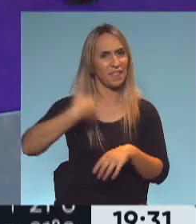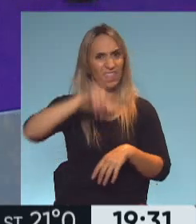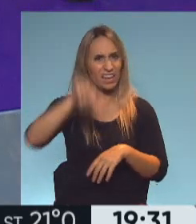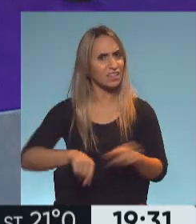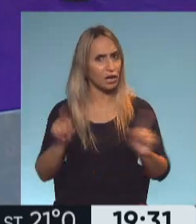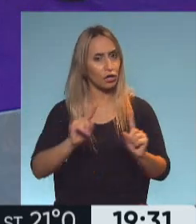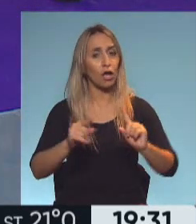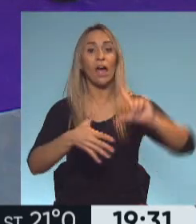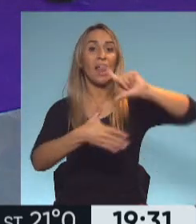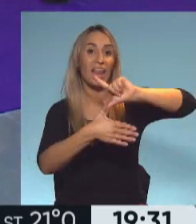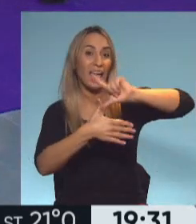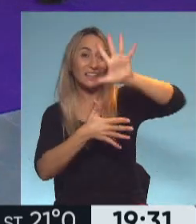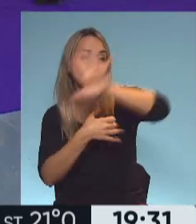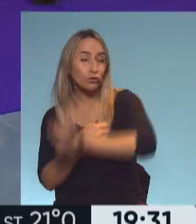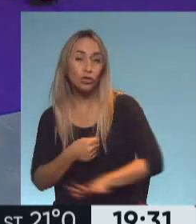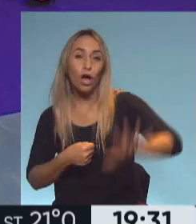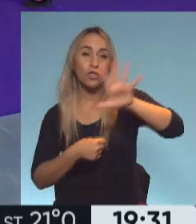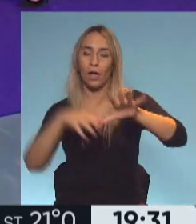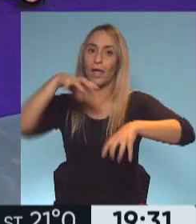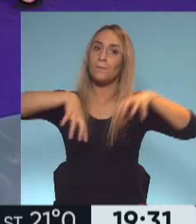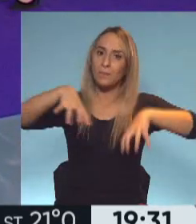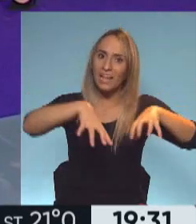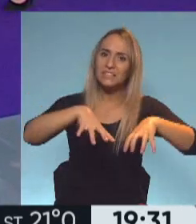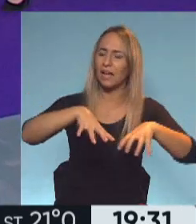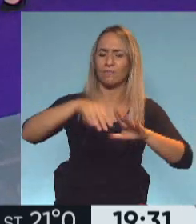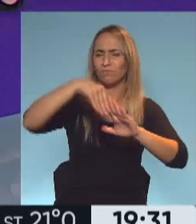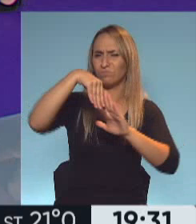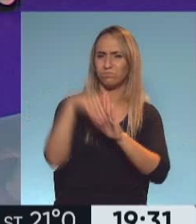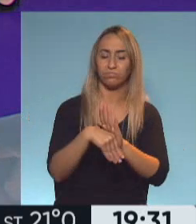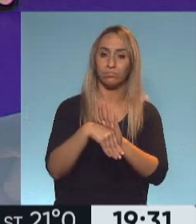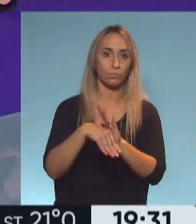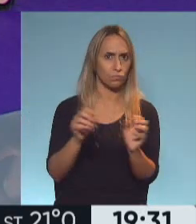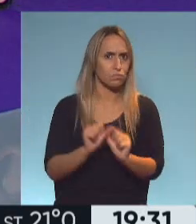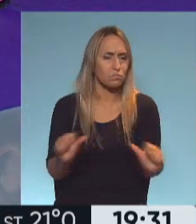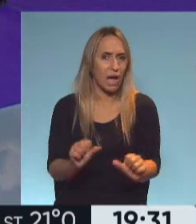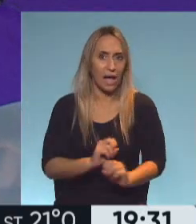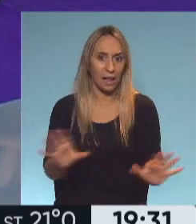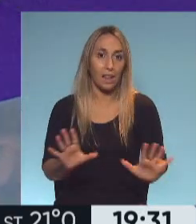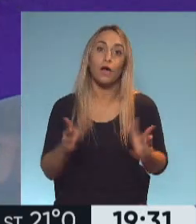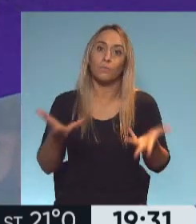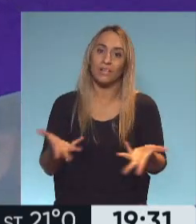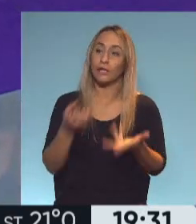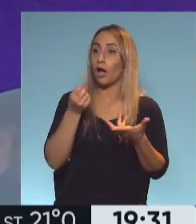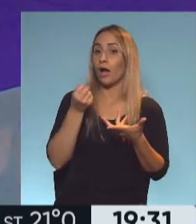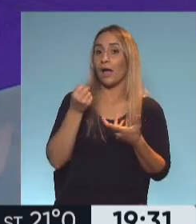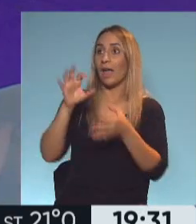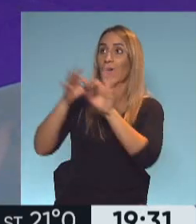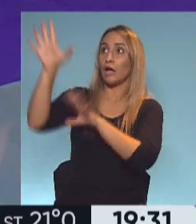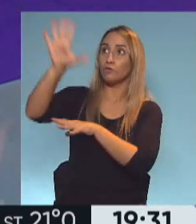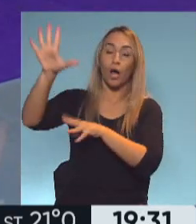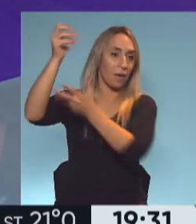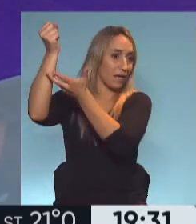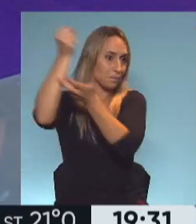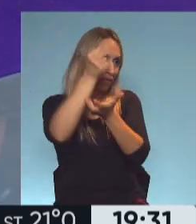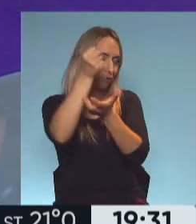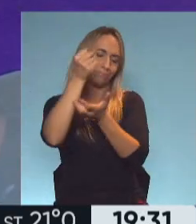en toda América Latina, realmente están muy mal y por eso las inversiones, principalmente por parte de Europa, han descendido